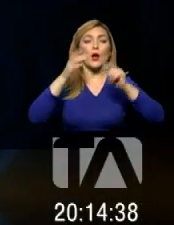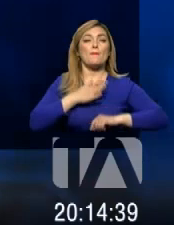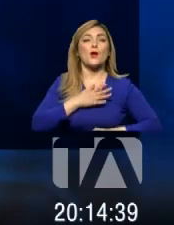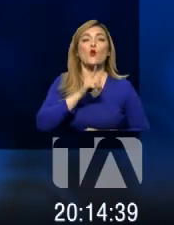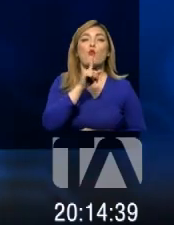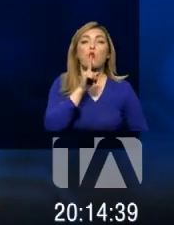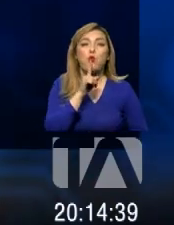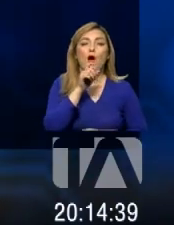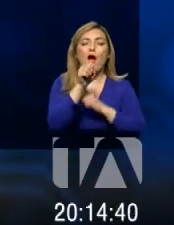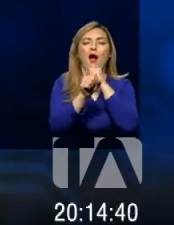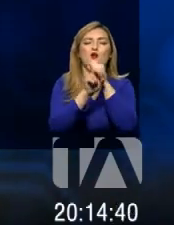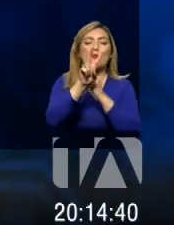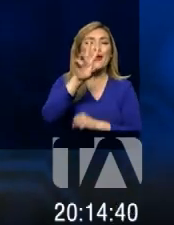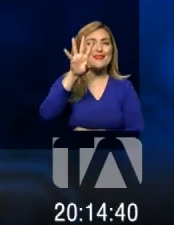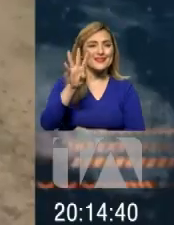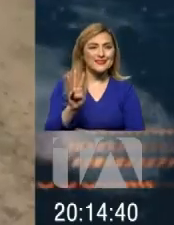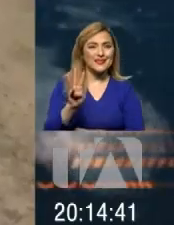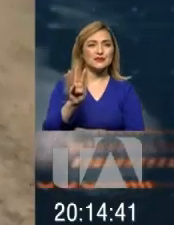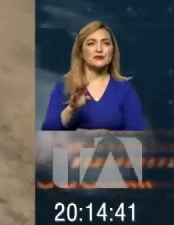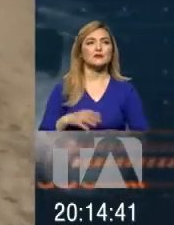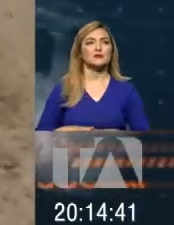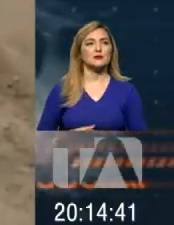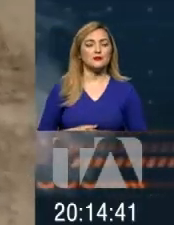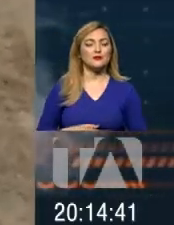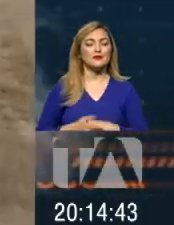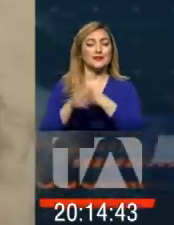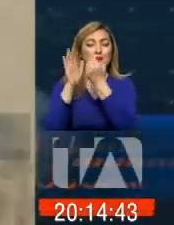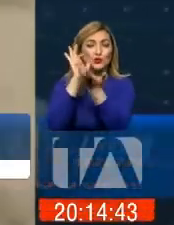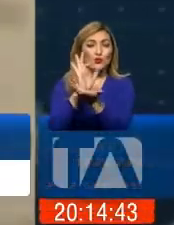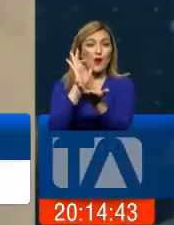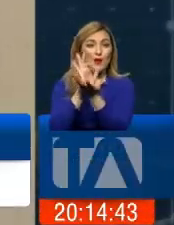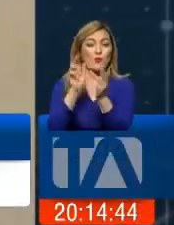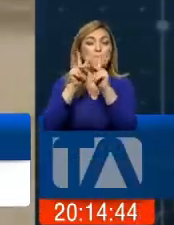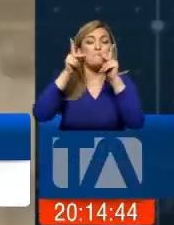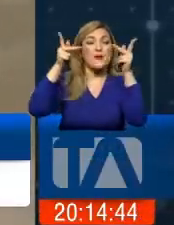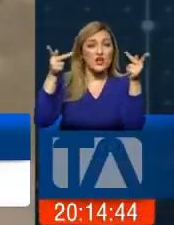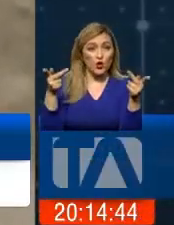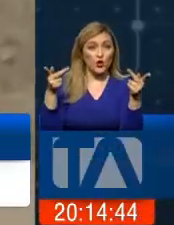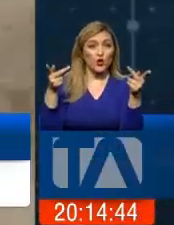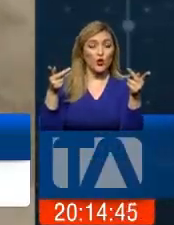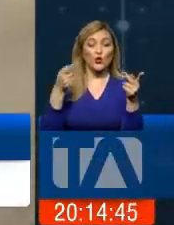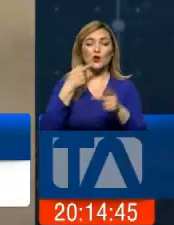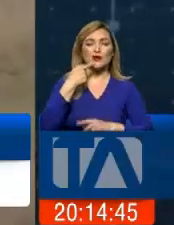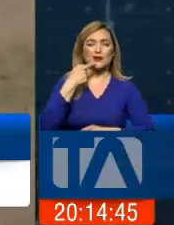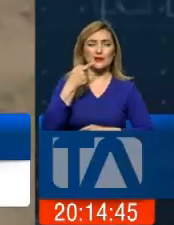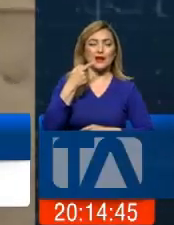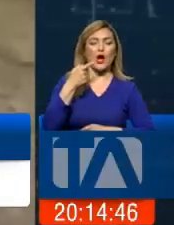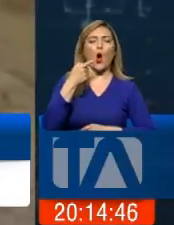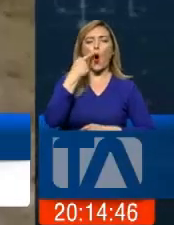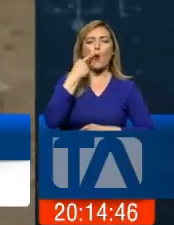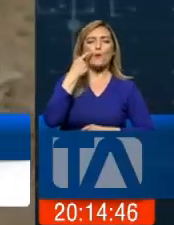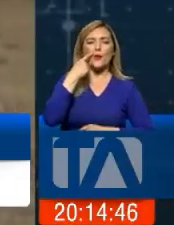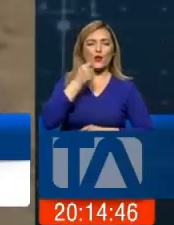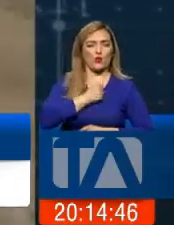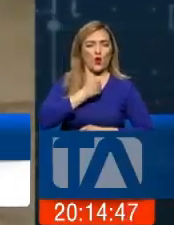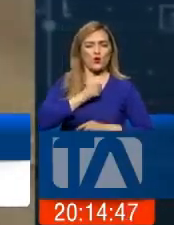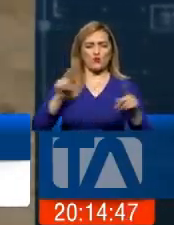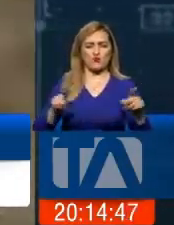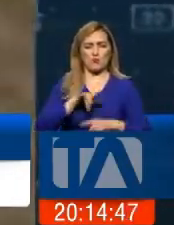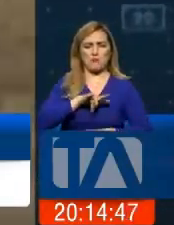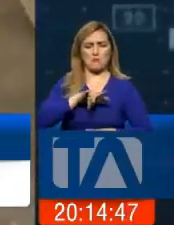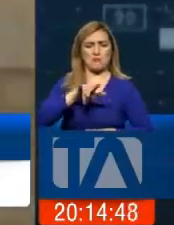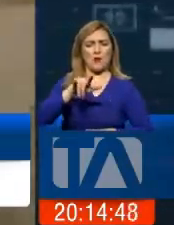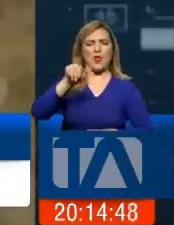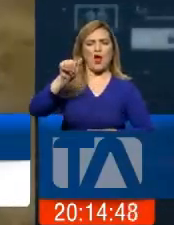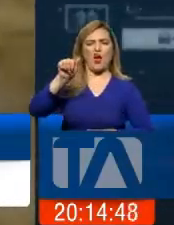cumpleaños 26 cuando ocurrió el percance. En declaraciones a Diario Expreso, Adún reconoce que es su aeronave, pero que el piloto habría entregado